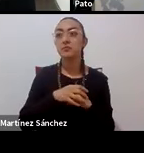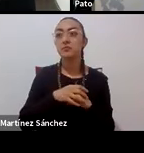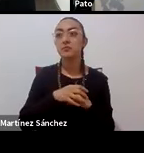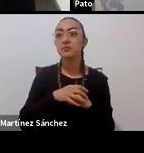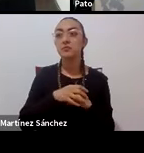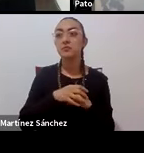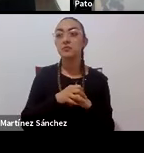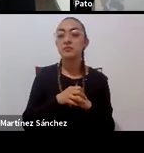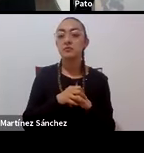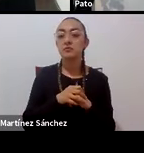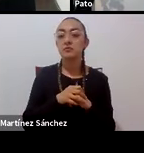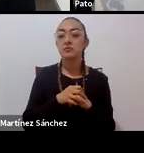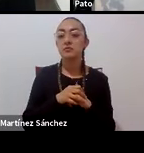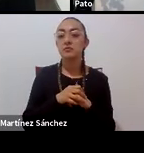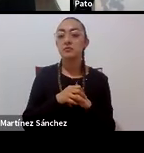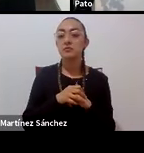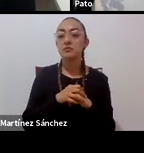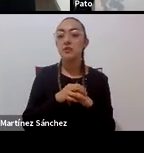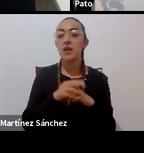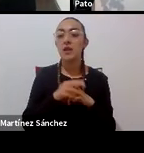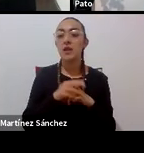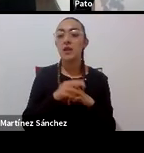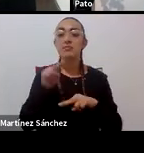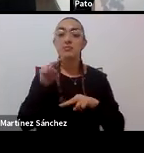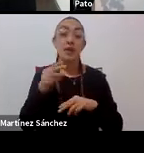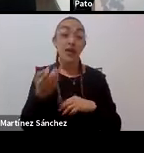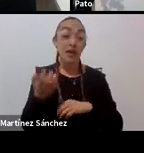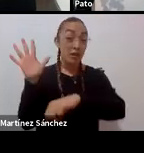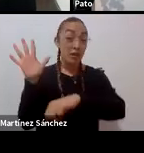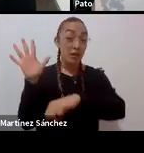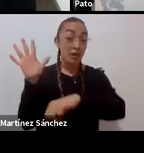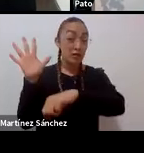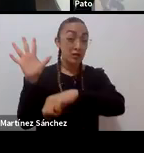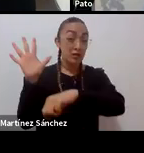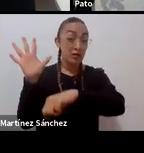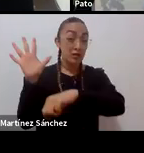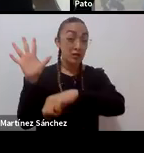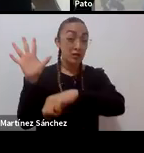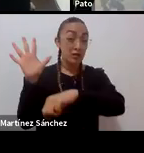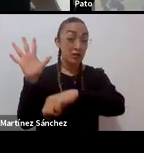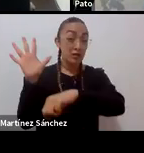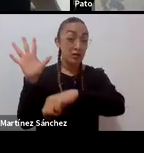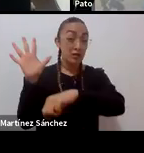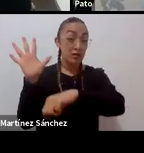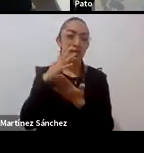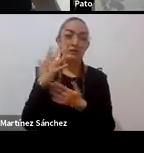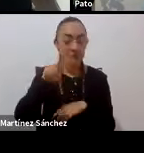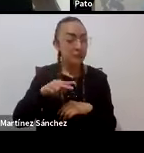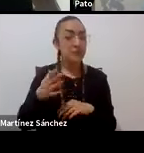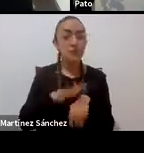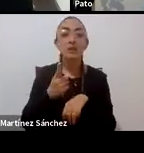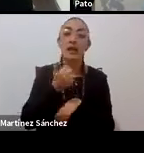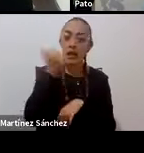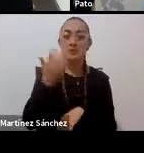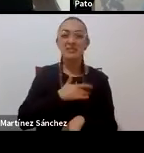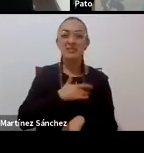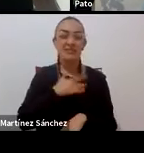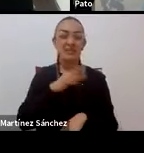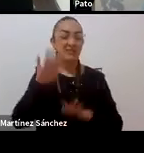el nivel de energía que hay que tener para estar con los muchachos y que no te sientan falso, que no te